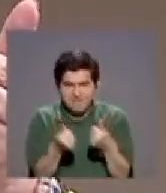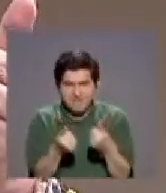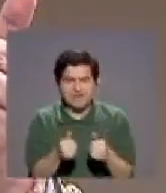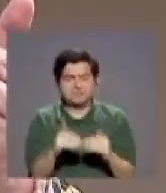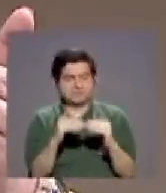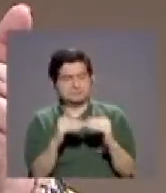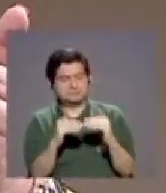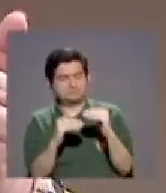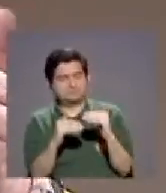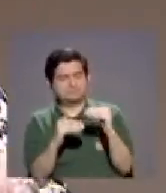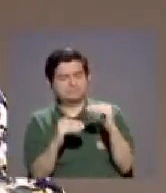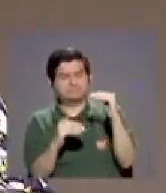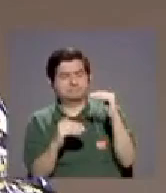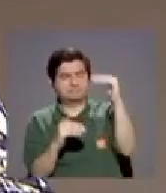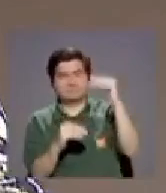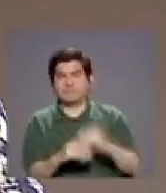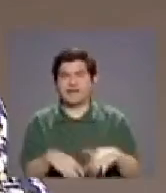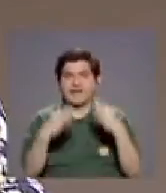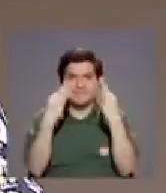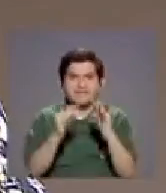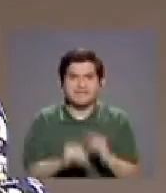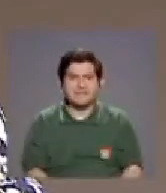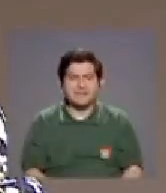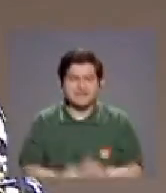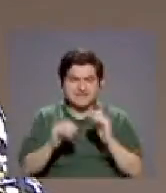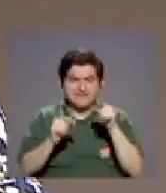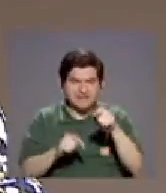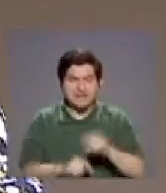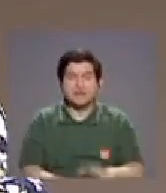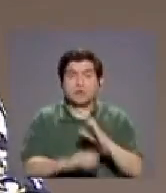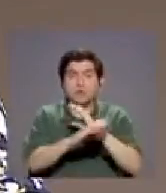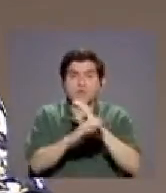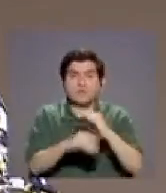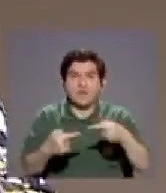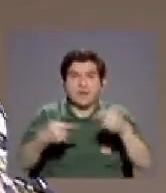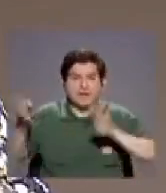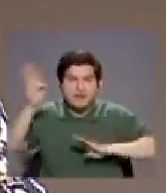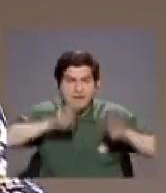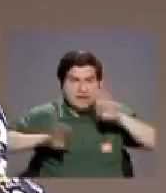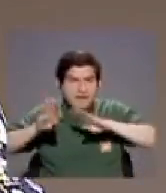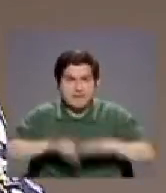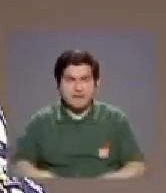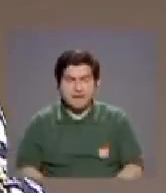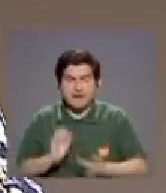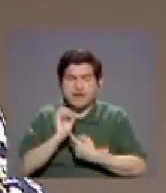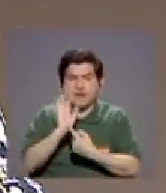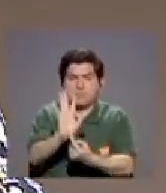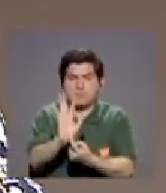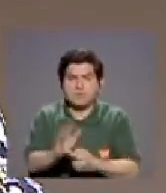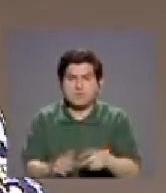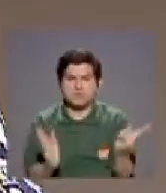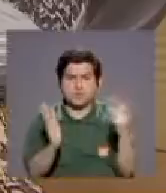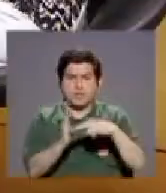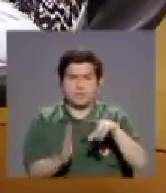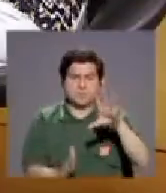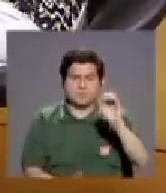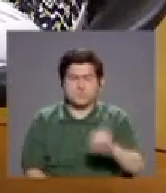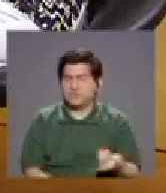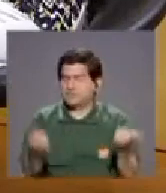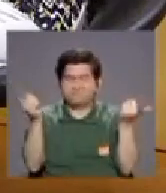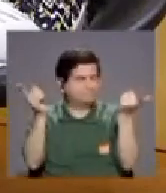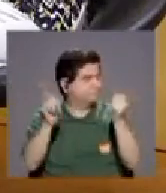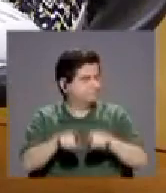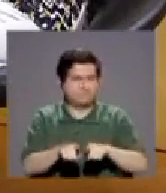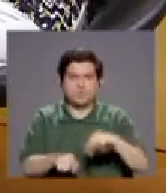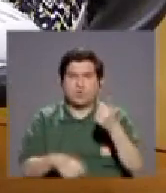escalona, precisamente para cuidar estos antibióticos que tenemos y que esa proyección al 2050 no pase. Otro de